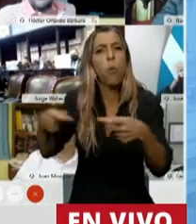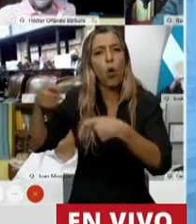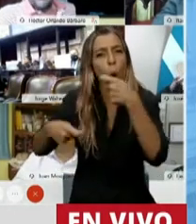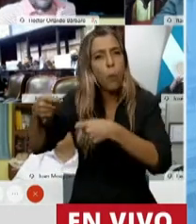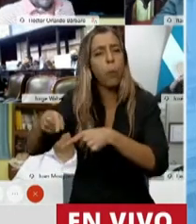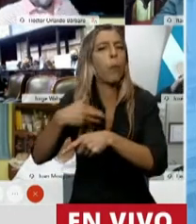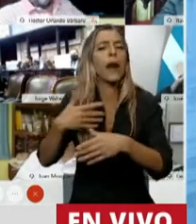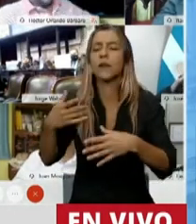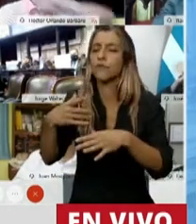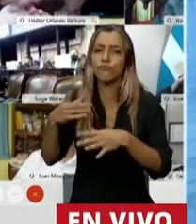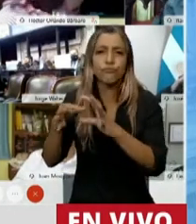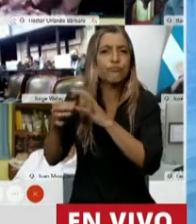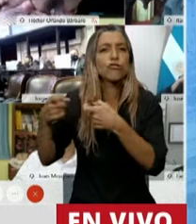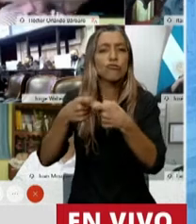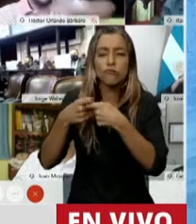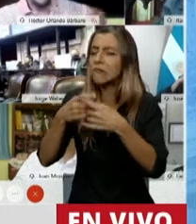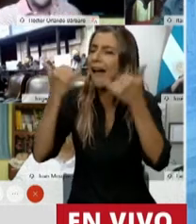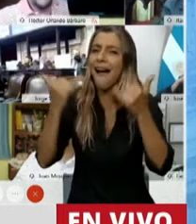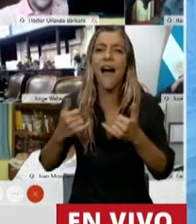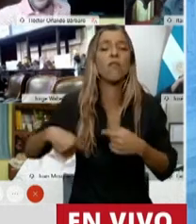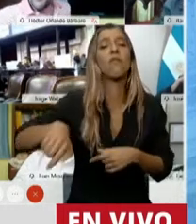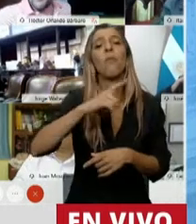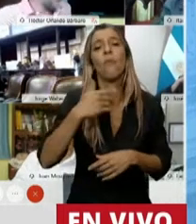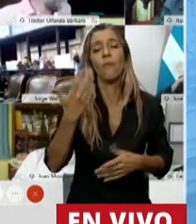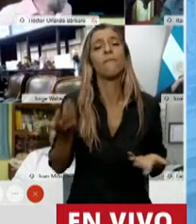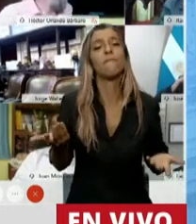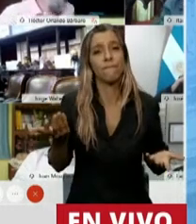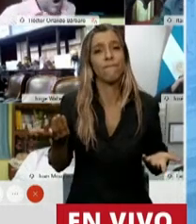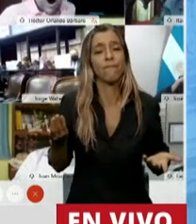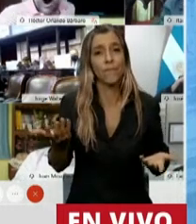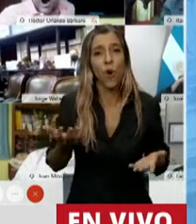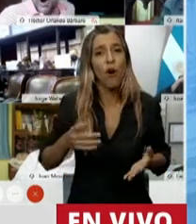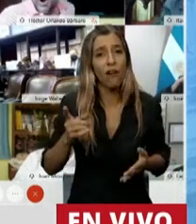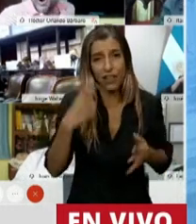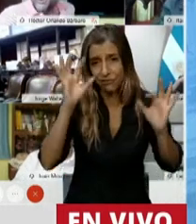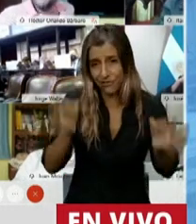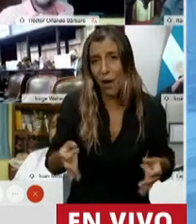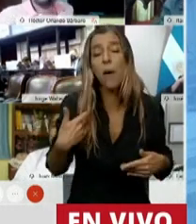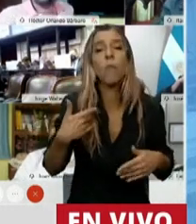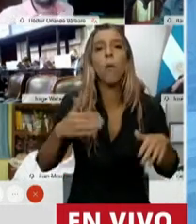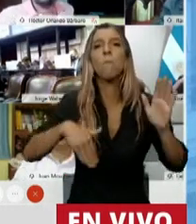luego de aplicar políticas que no fueron las de las mayorías.